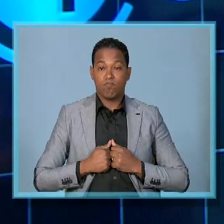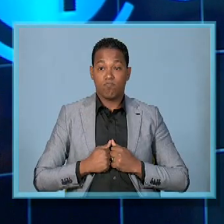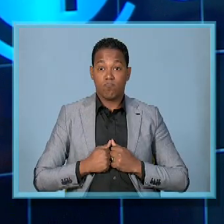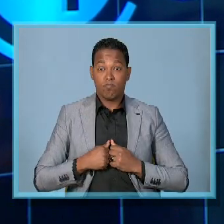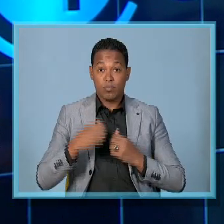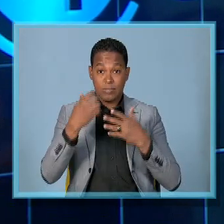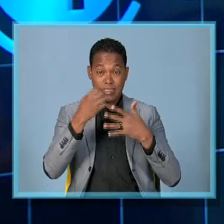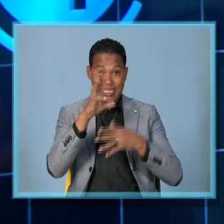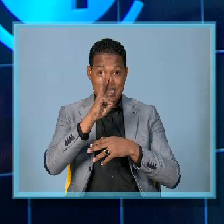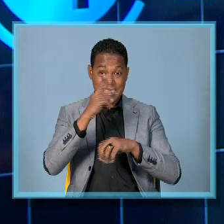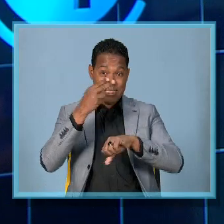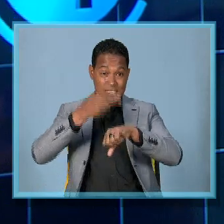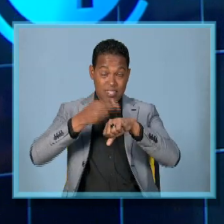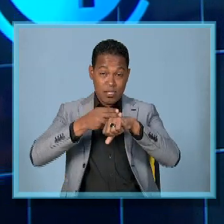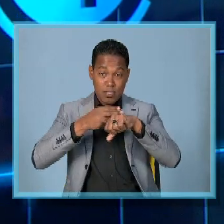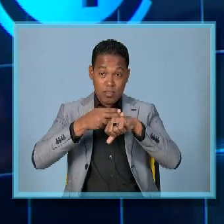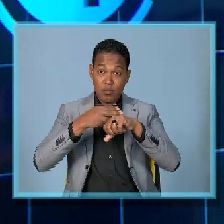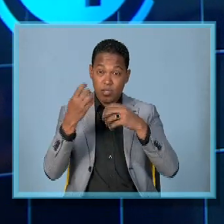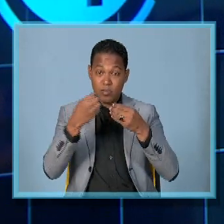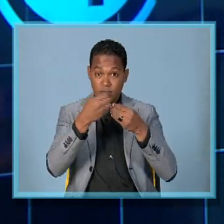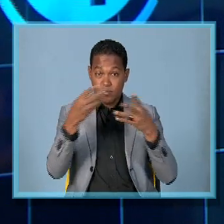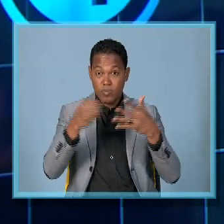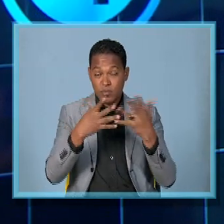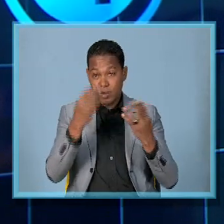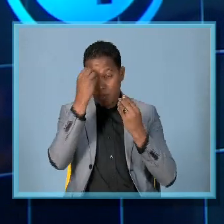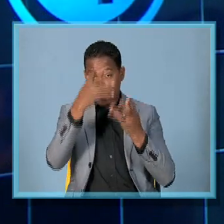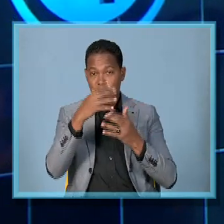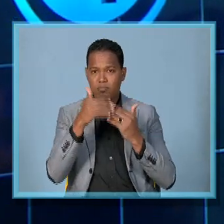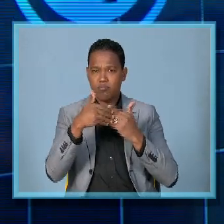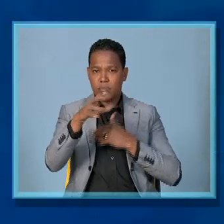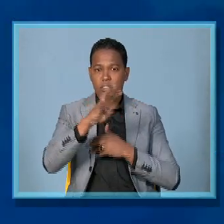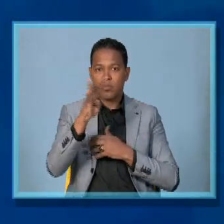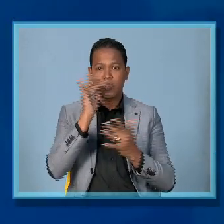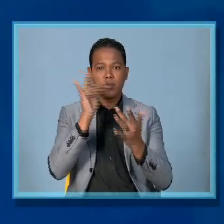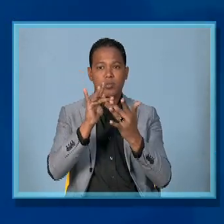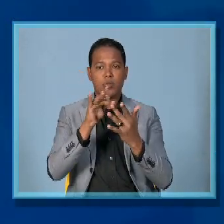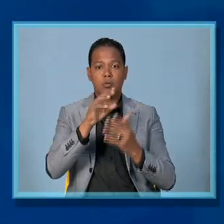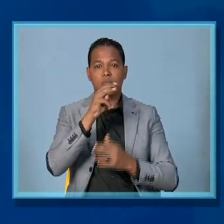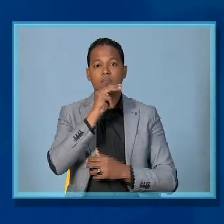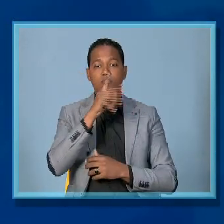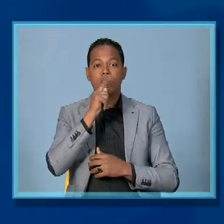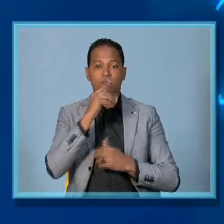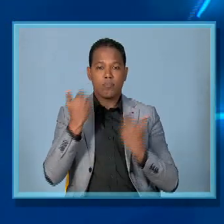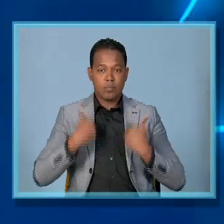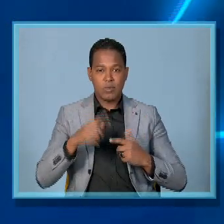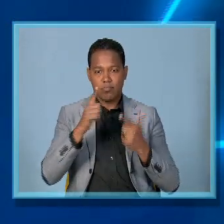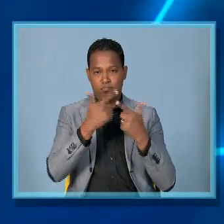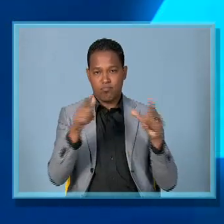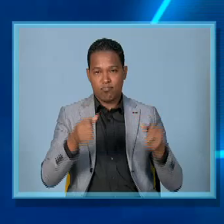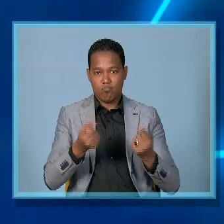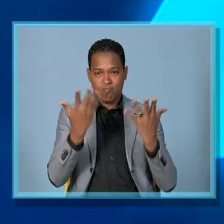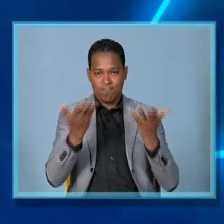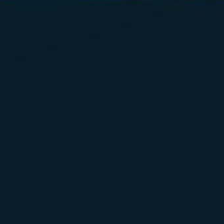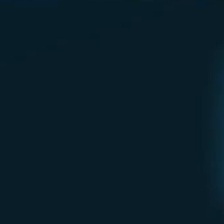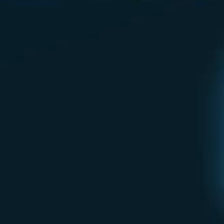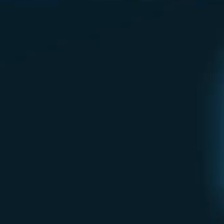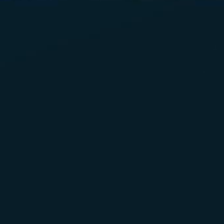Detalles a las 6 en nuestra emisión estelar de Central Noticias. Más adelante el 4 Conecta, Mateo Terrero, Lenguas de Señas.